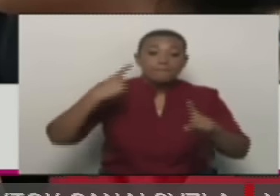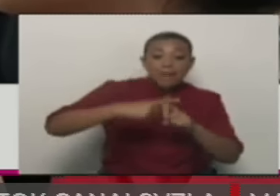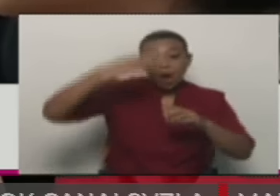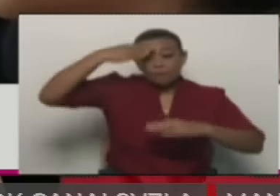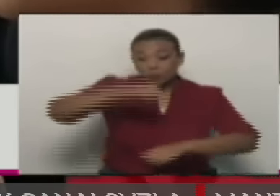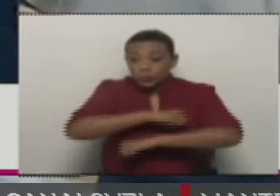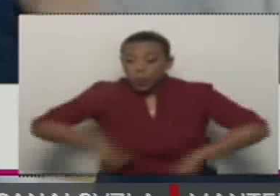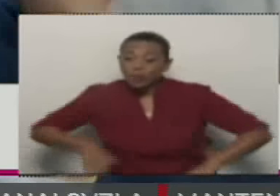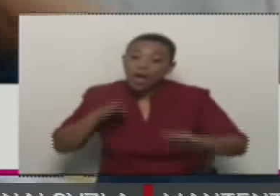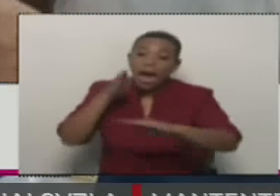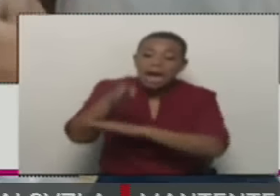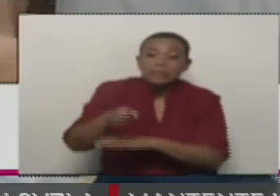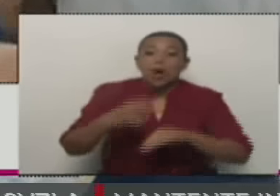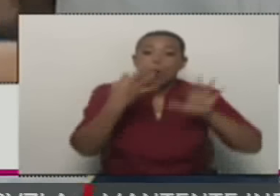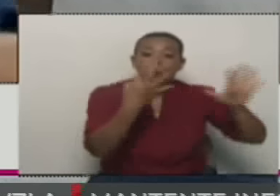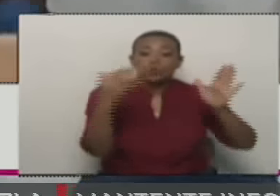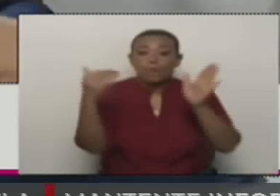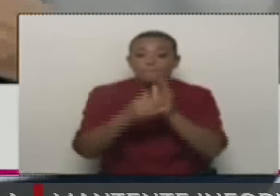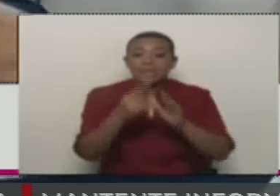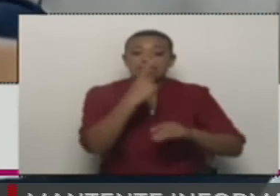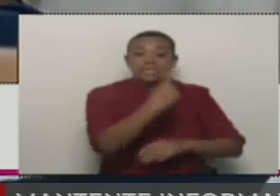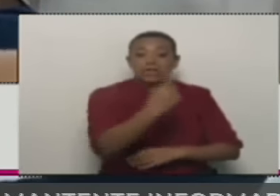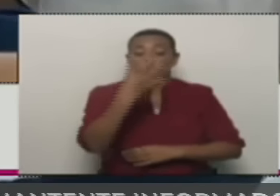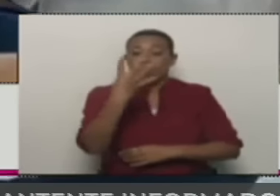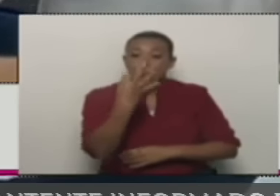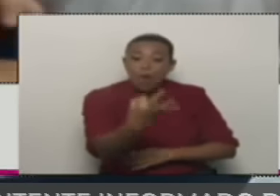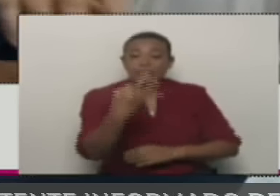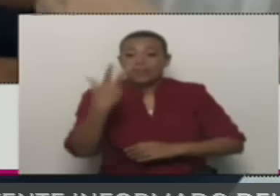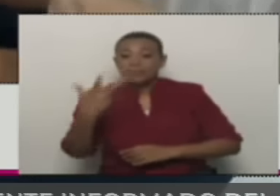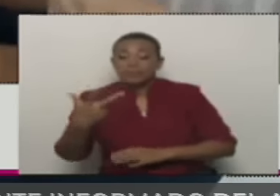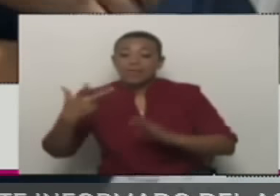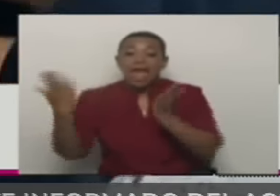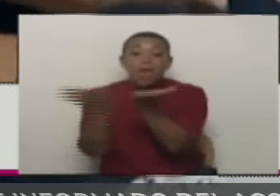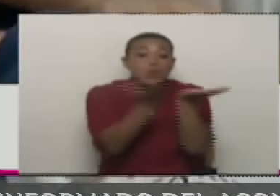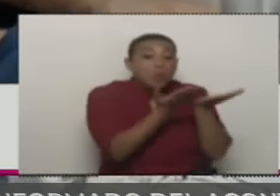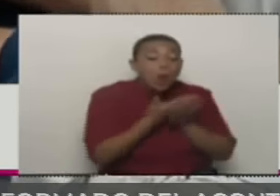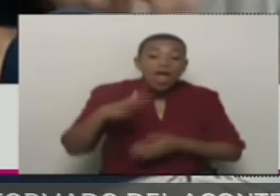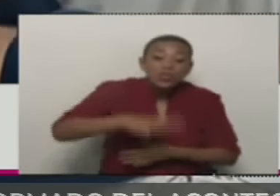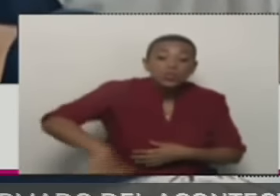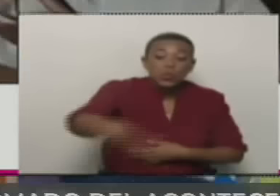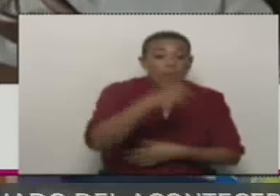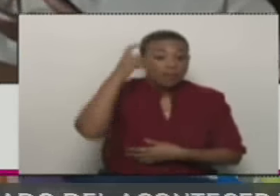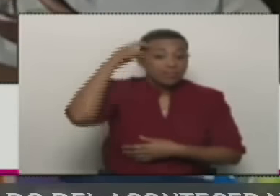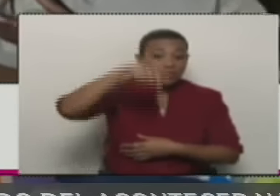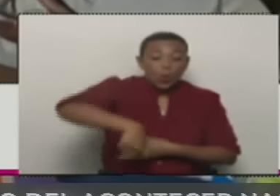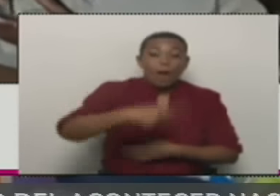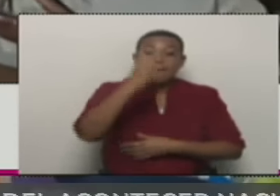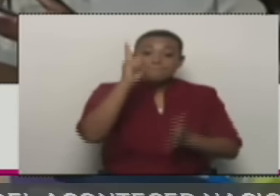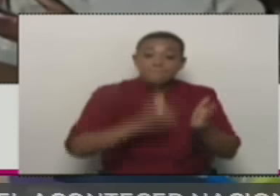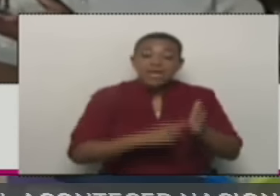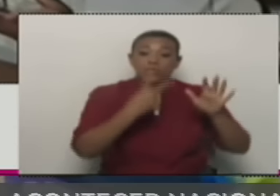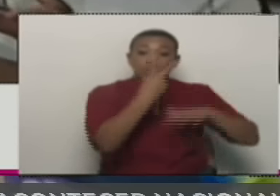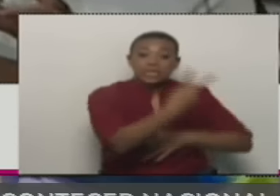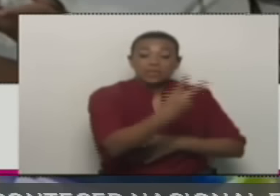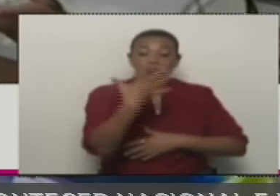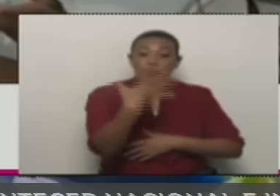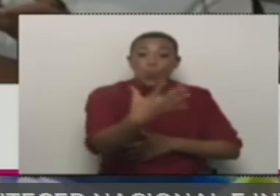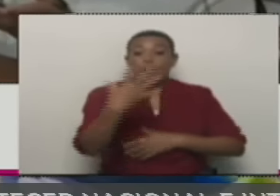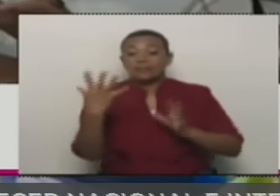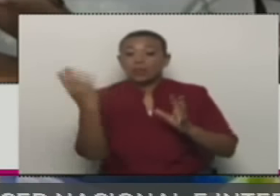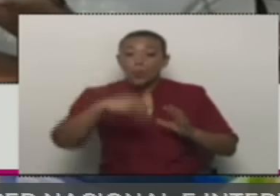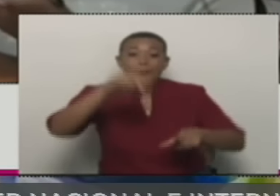las bricomiles han atendido 8.143 instituciones educativas y que el día de hoy entraron a 1.251